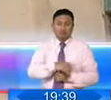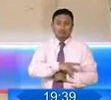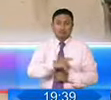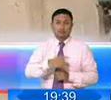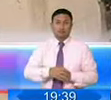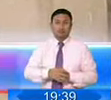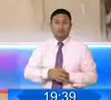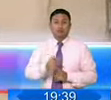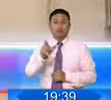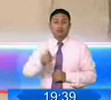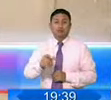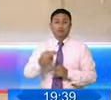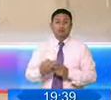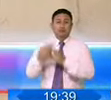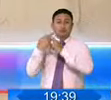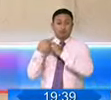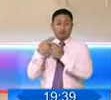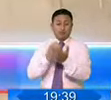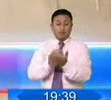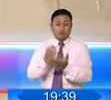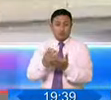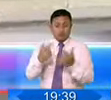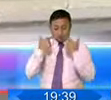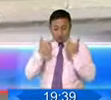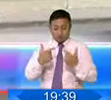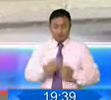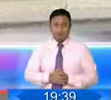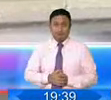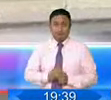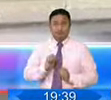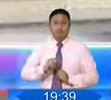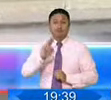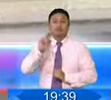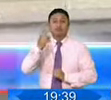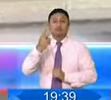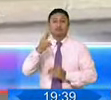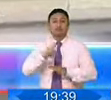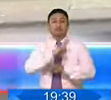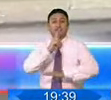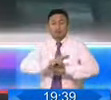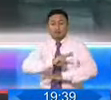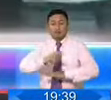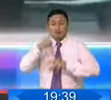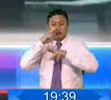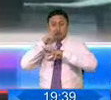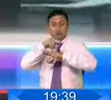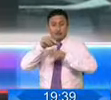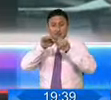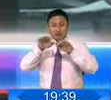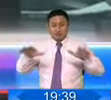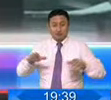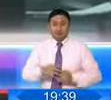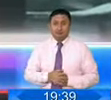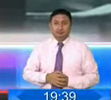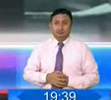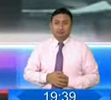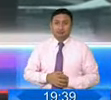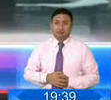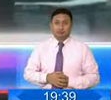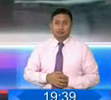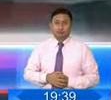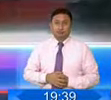del curso y no pertenecía a la institución educativa, como también a la vicerrectora y a la inspectora general, informó Charlie